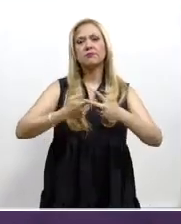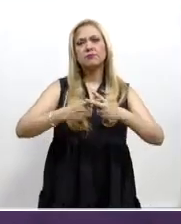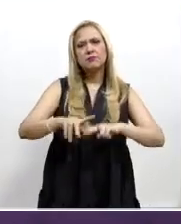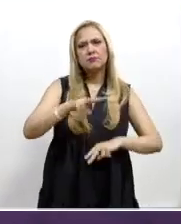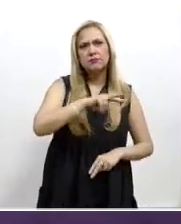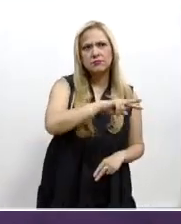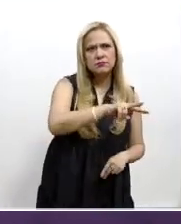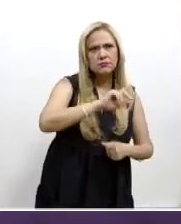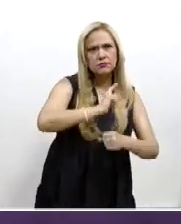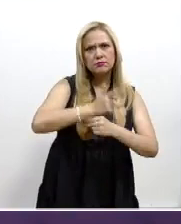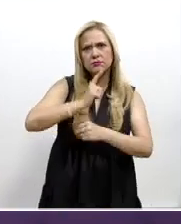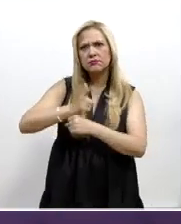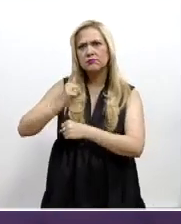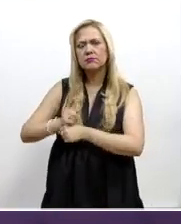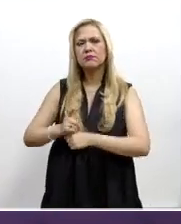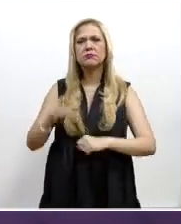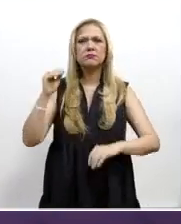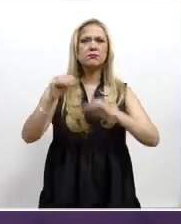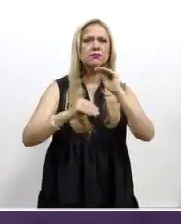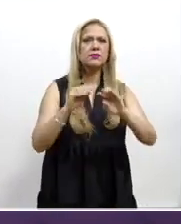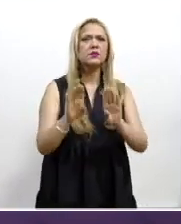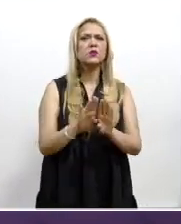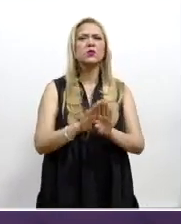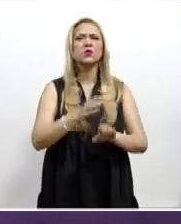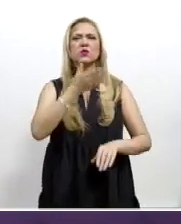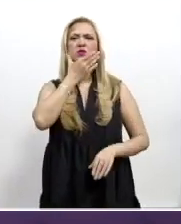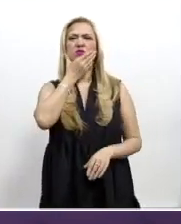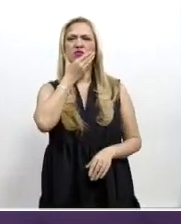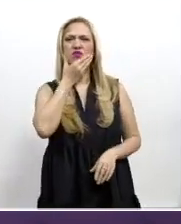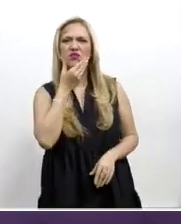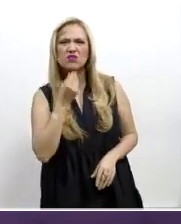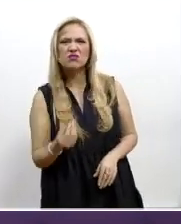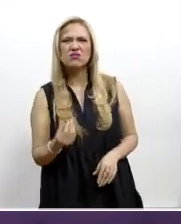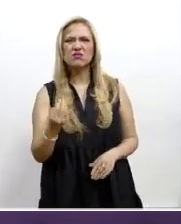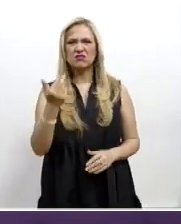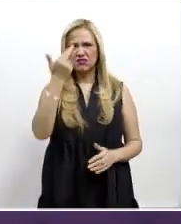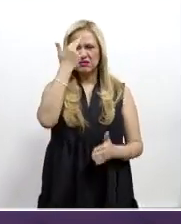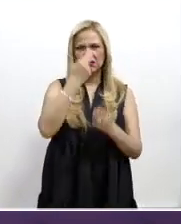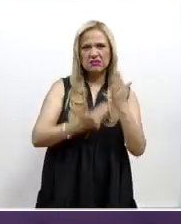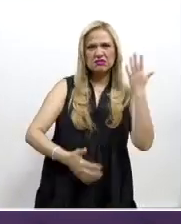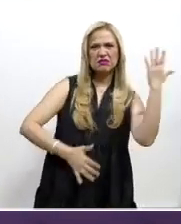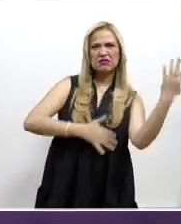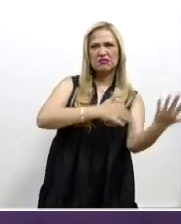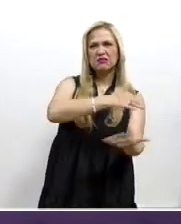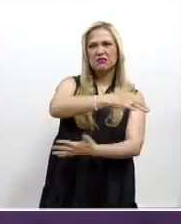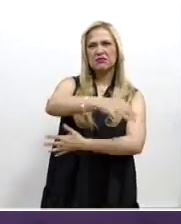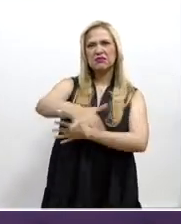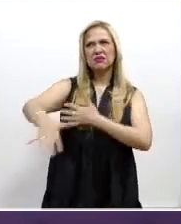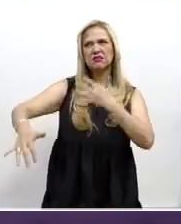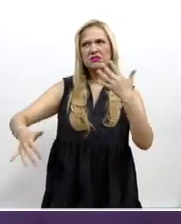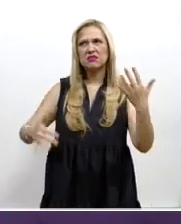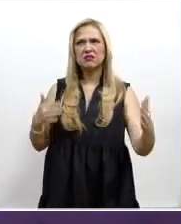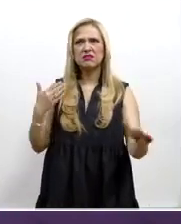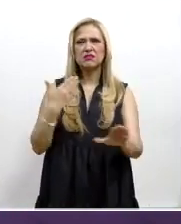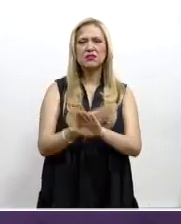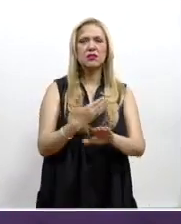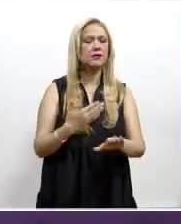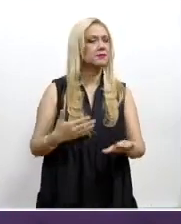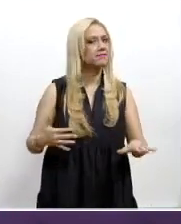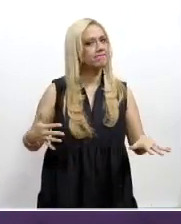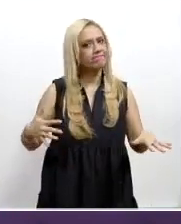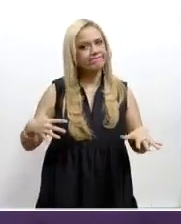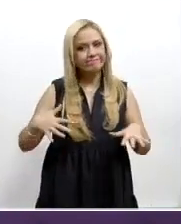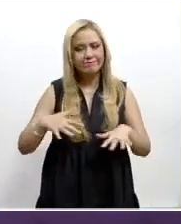explorar esta parte de la construcción de las masculinidades violentas y cómo se inicia un proceso de transformación. Esto